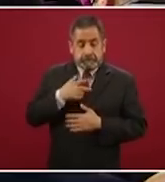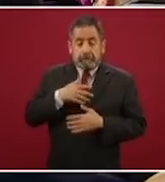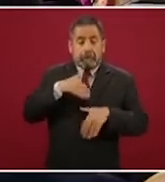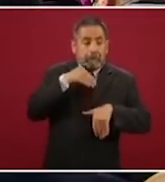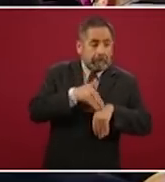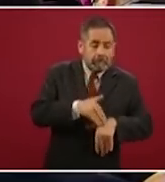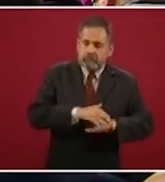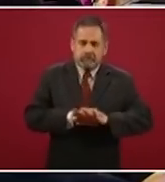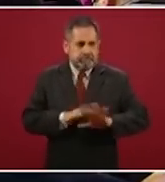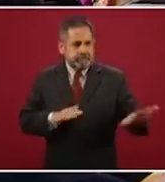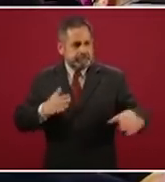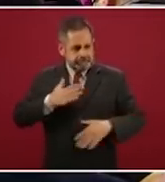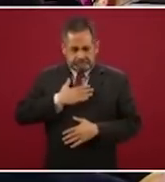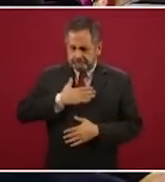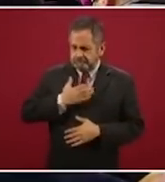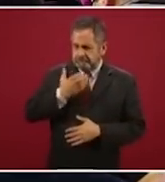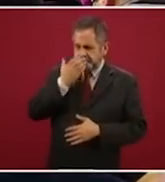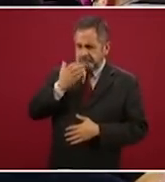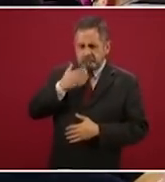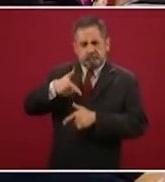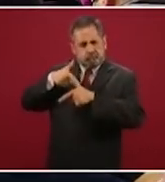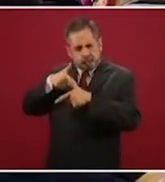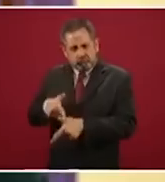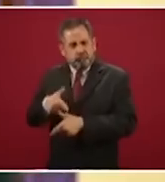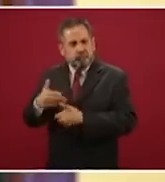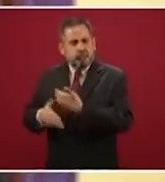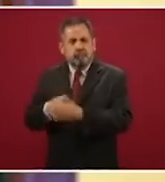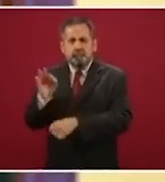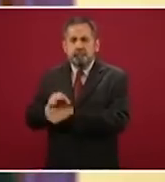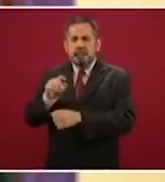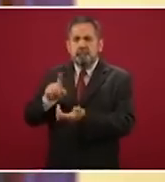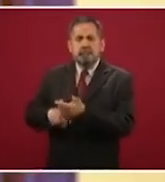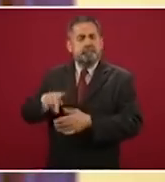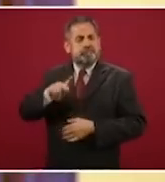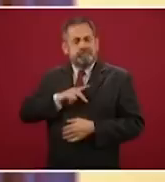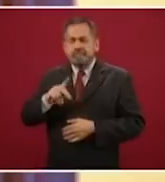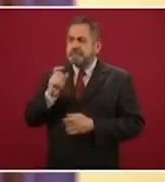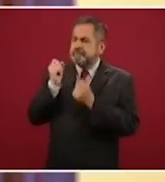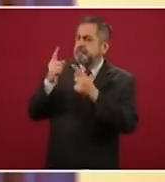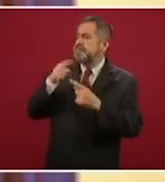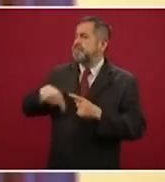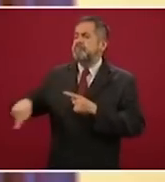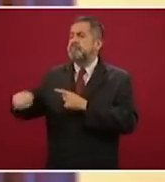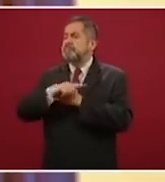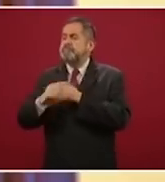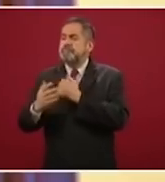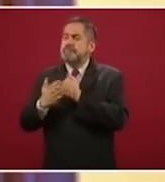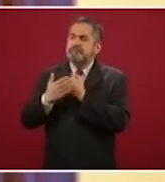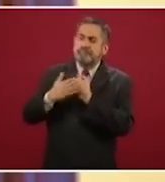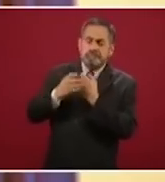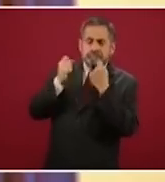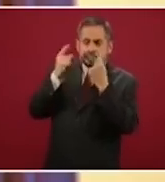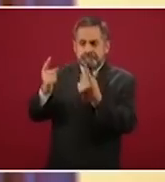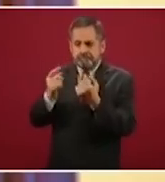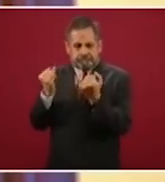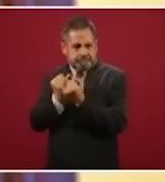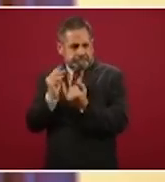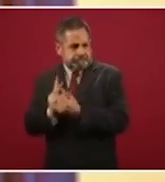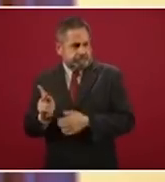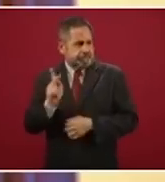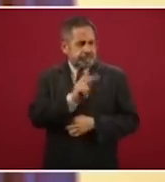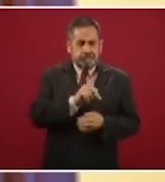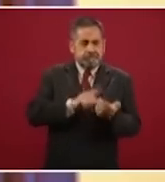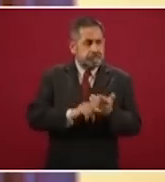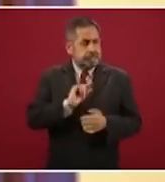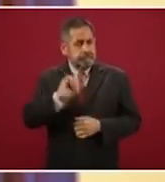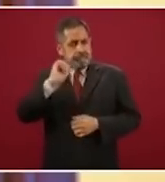unos servicios tan comunes y cortos como los míos puedan merecer los elogios gloriosos que están reservados para las acciones grandes